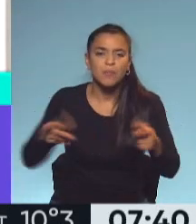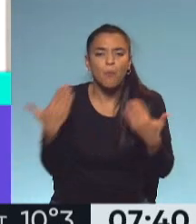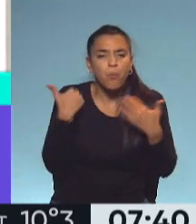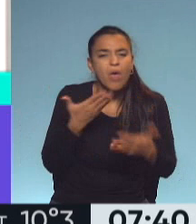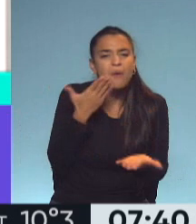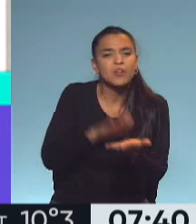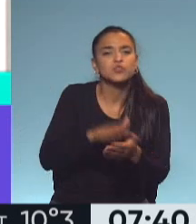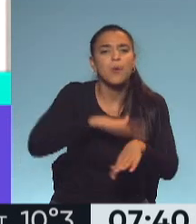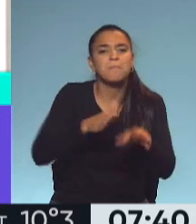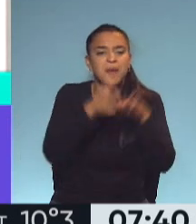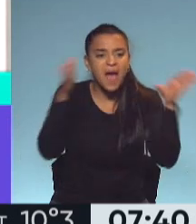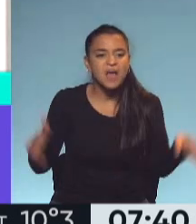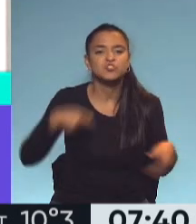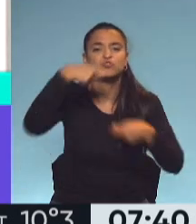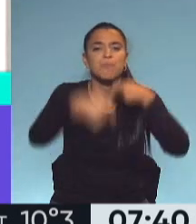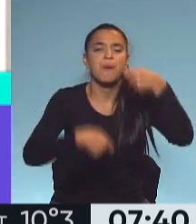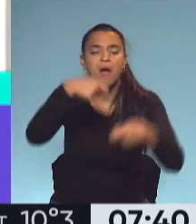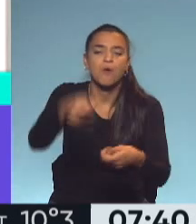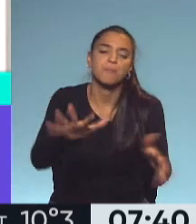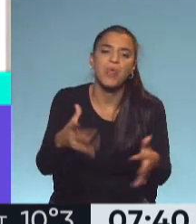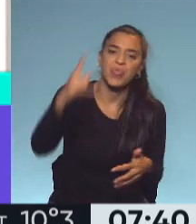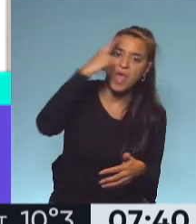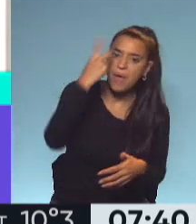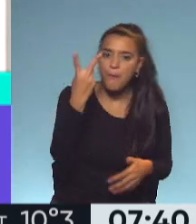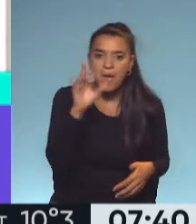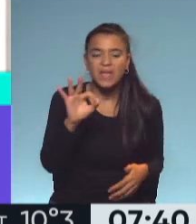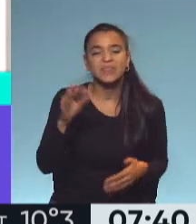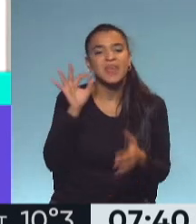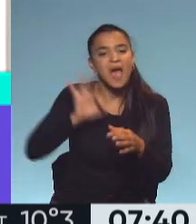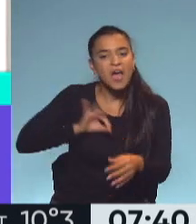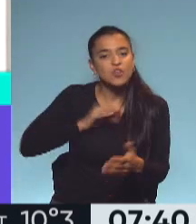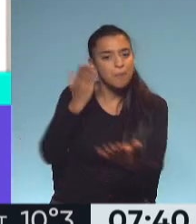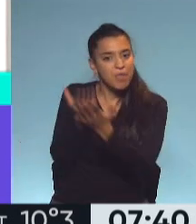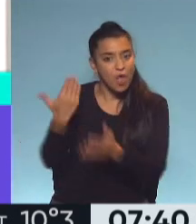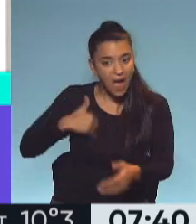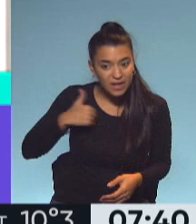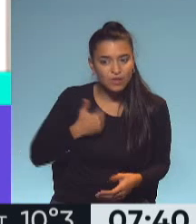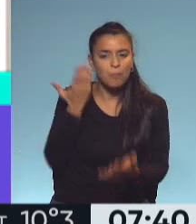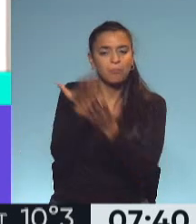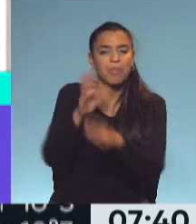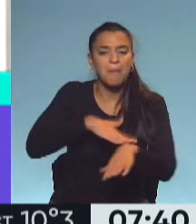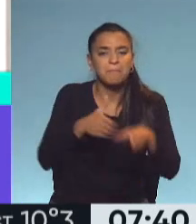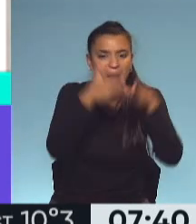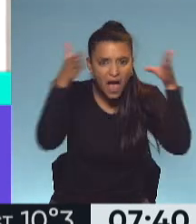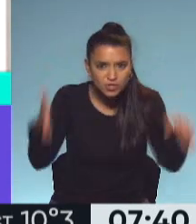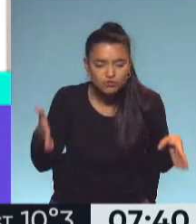de la deuda? Es decir, se hablaba de entre 10 y 20 años de pedido de parte de la Argentina como plazo para poder